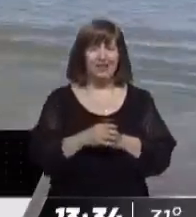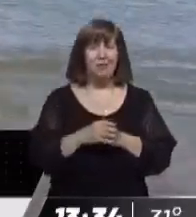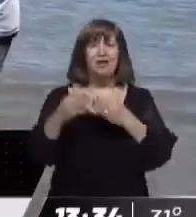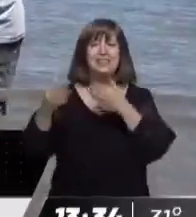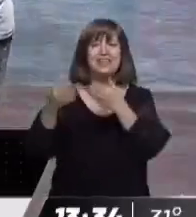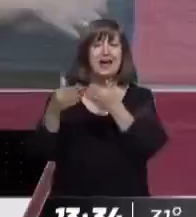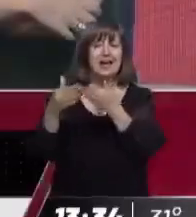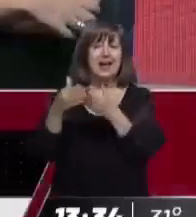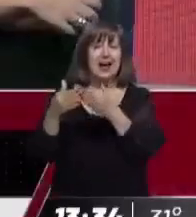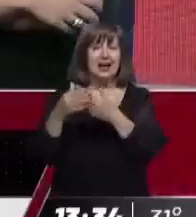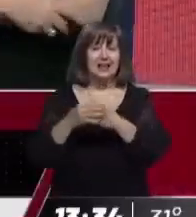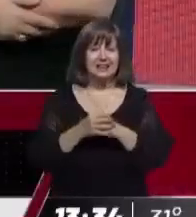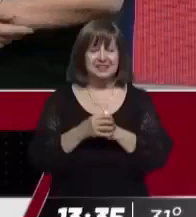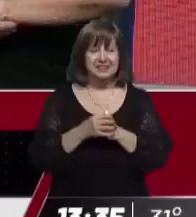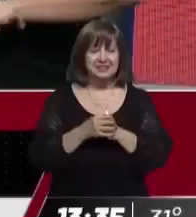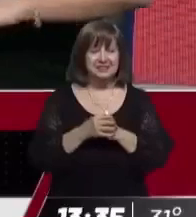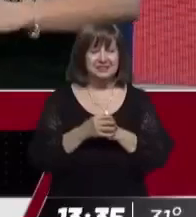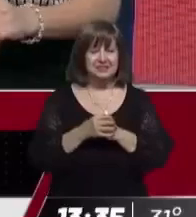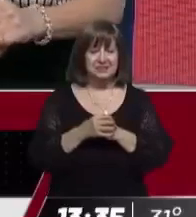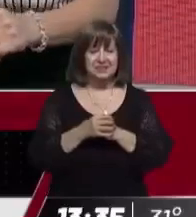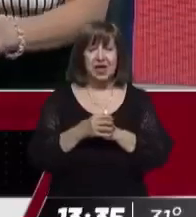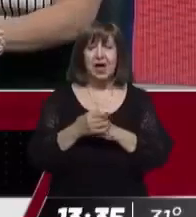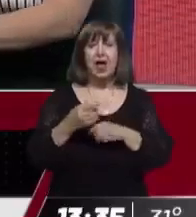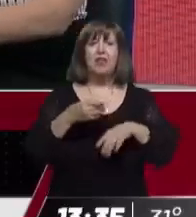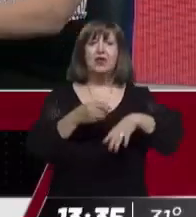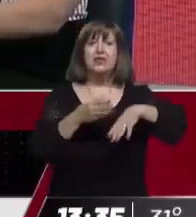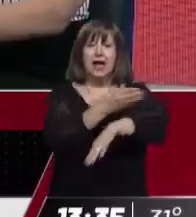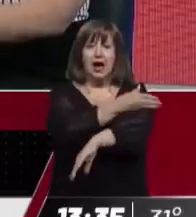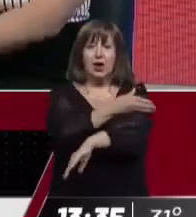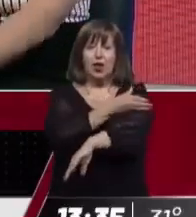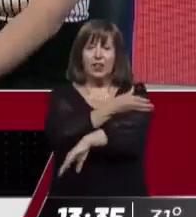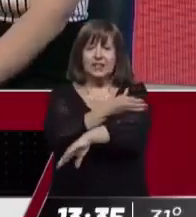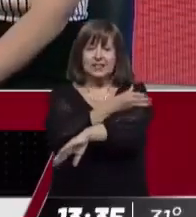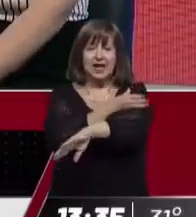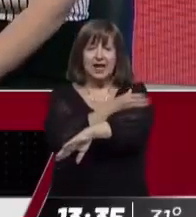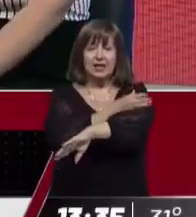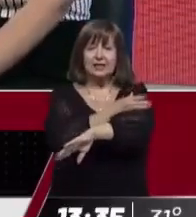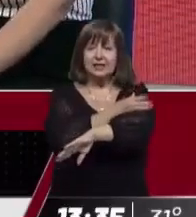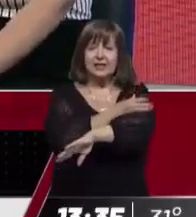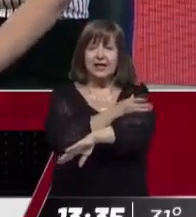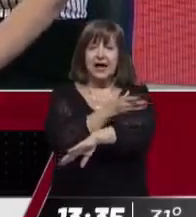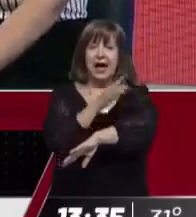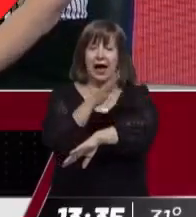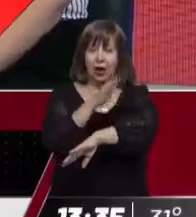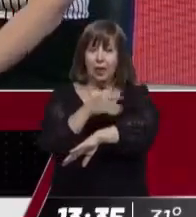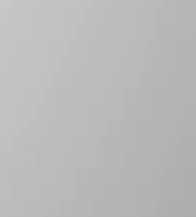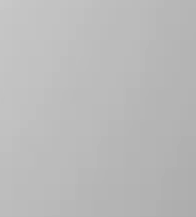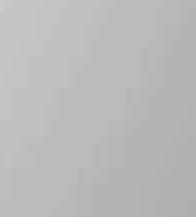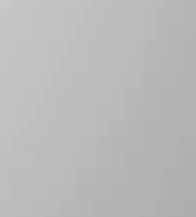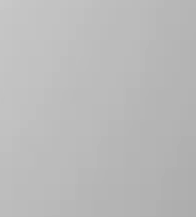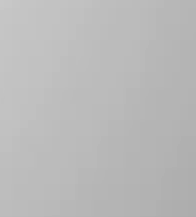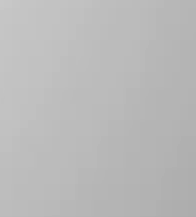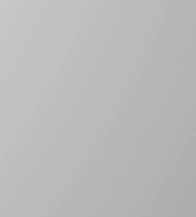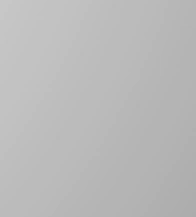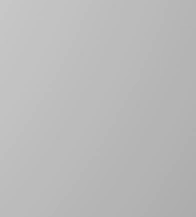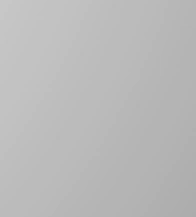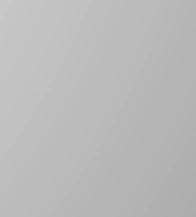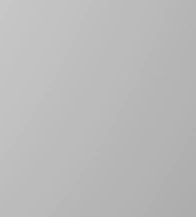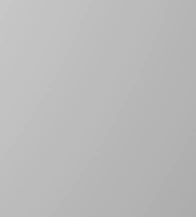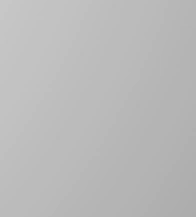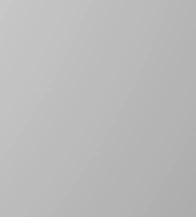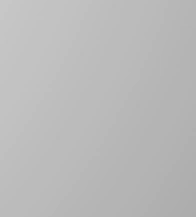Perdón, un poquito que te interrumpí. Menos. No pasa nada, mira, acá está mi rodilla, acá está el agua. Si sigo caminando, quizás sí me llegue a la rodilla.